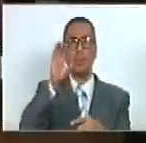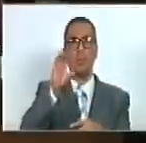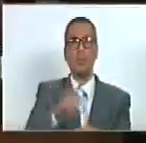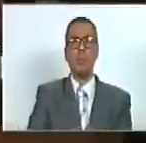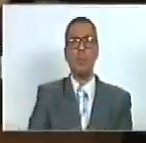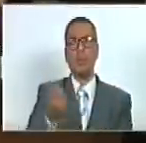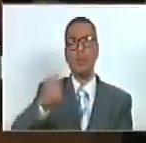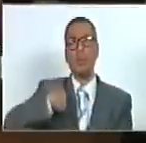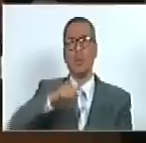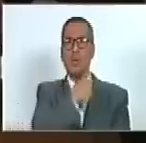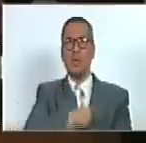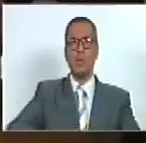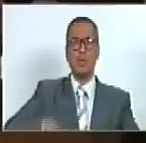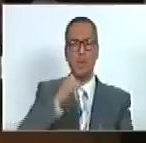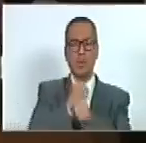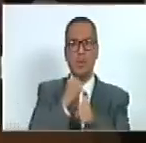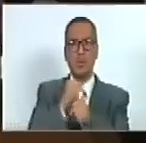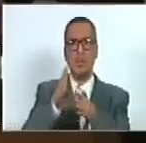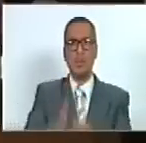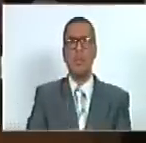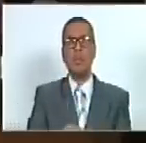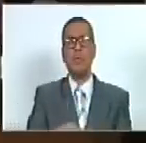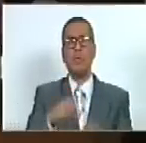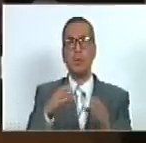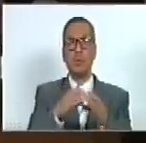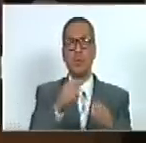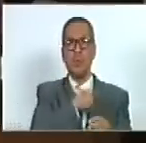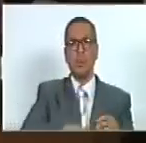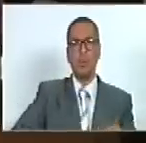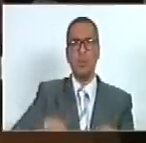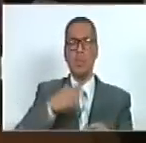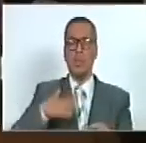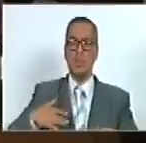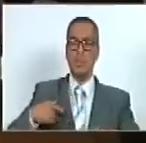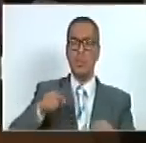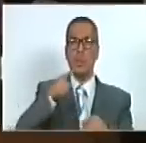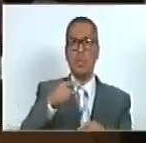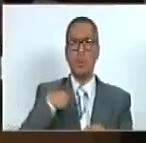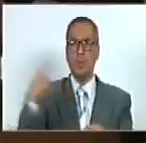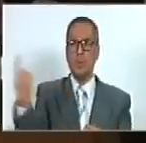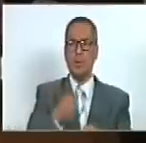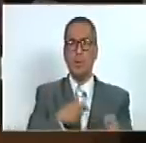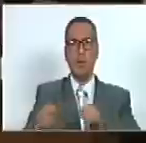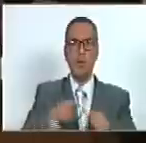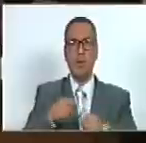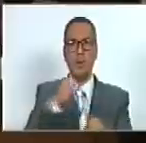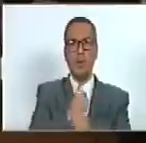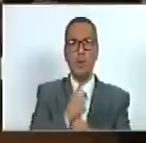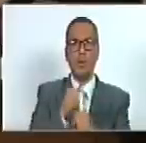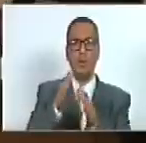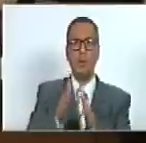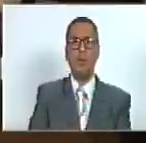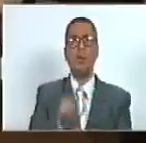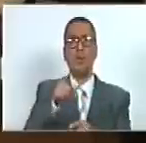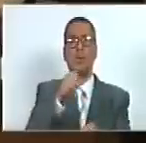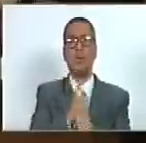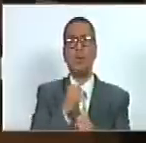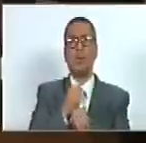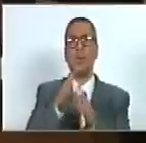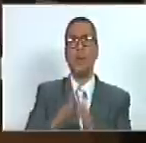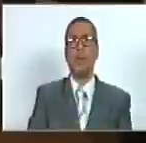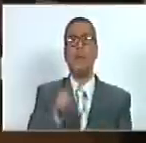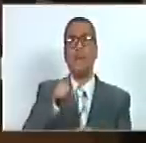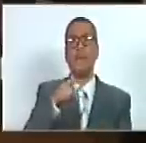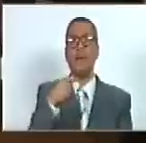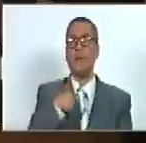donde hay un presidente obrero, un presidente sensible, un presidente que viene del movimiento de los trabajadores y las trabajadoras. Eso